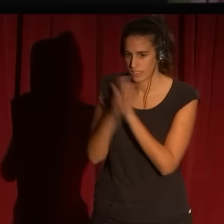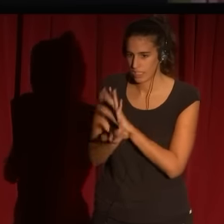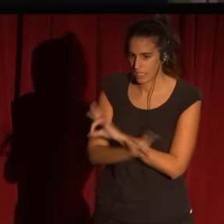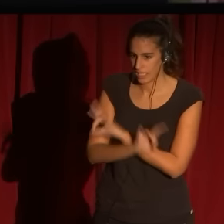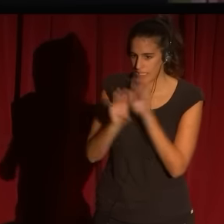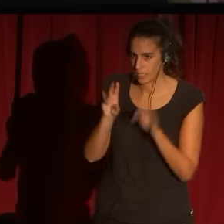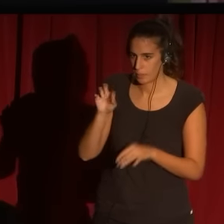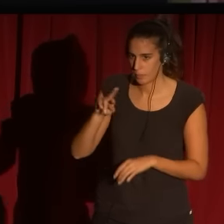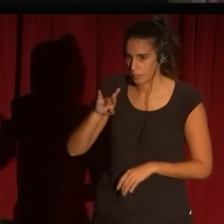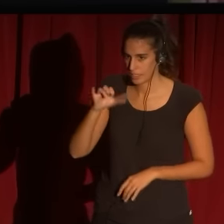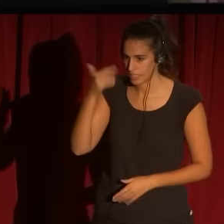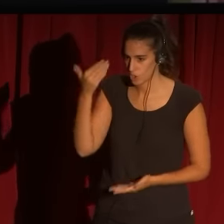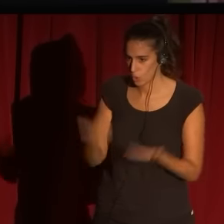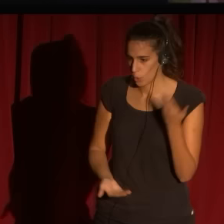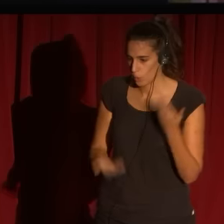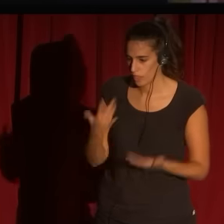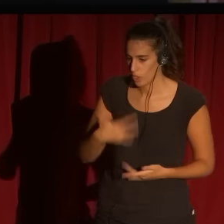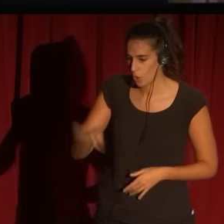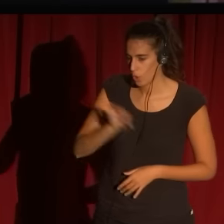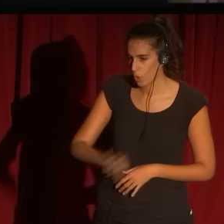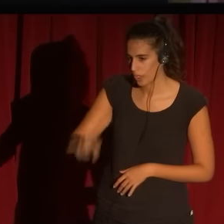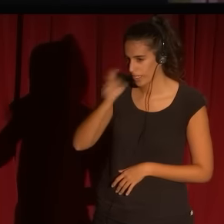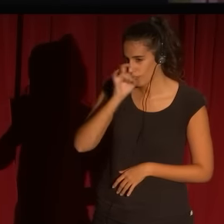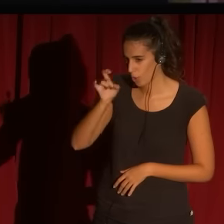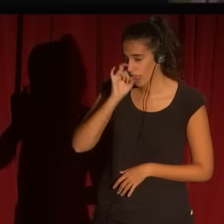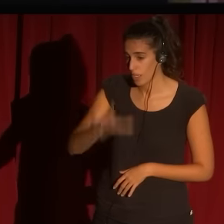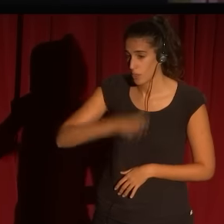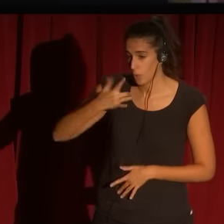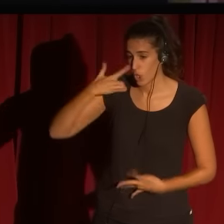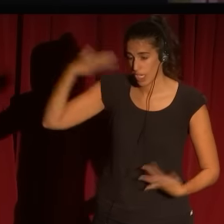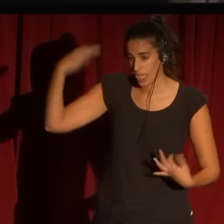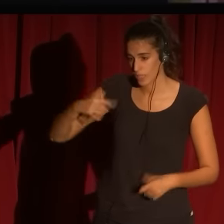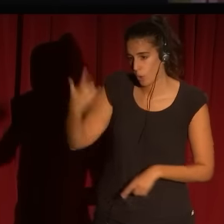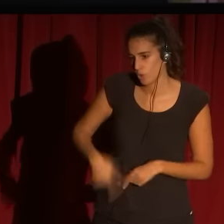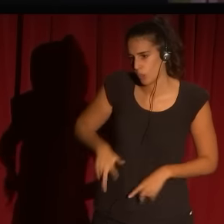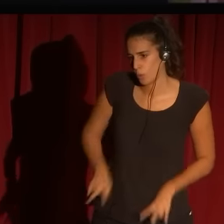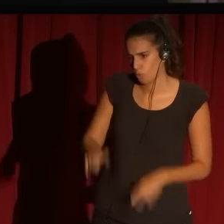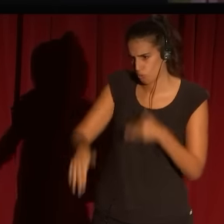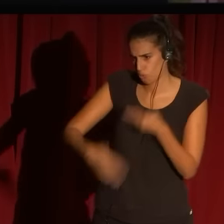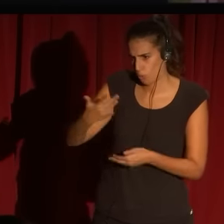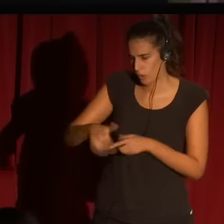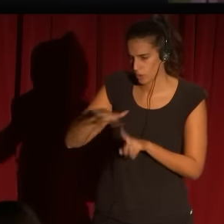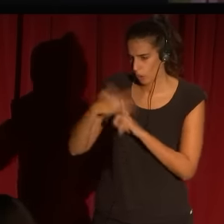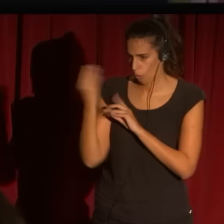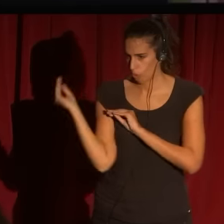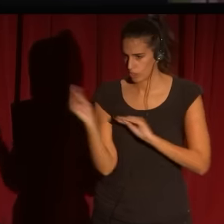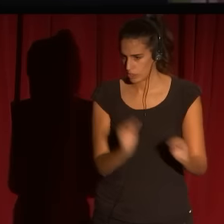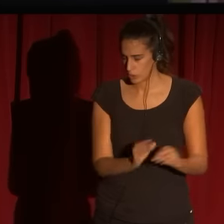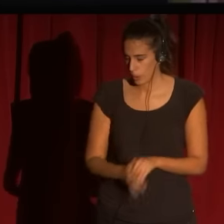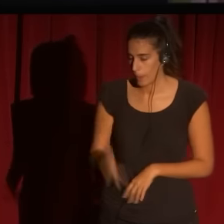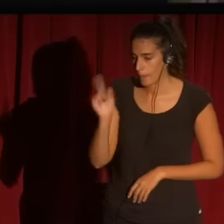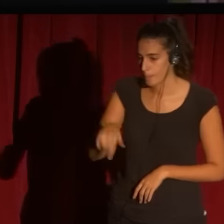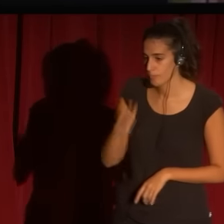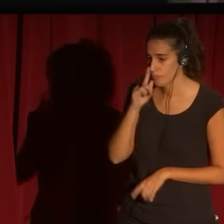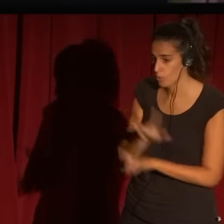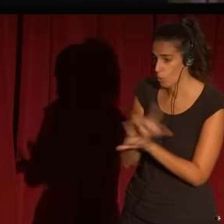Peters compararla recordar Por qué el realismo es una cosa tan novedosa en ese contexto y un